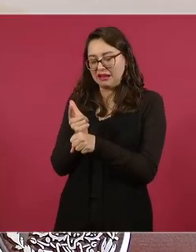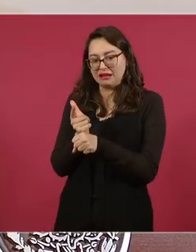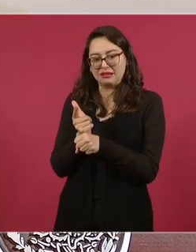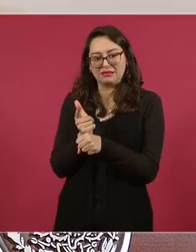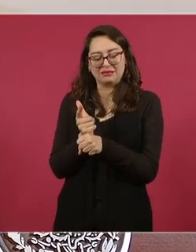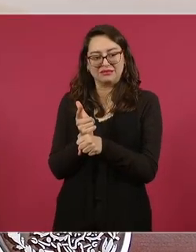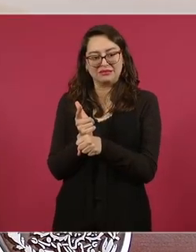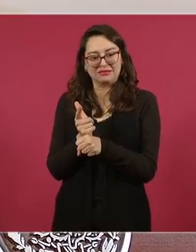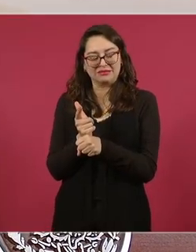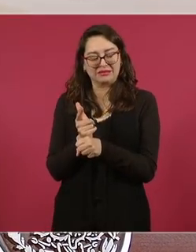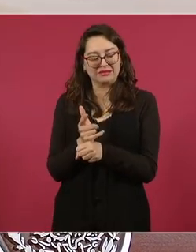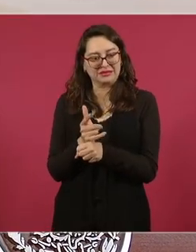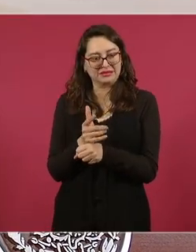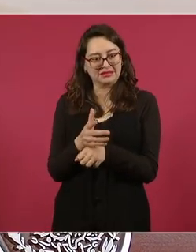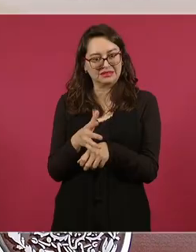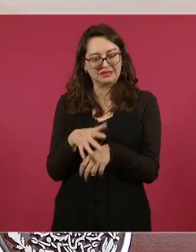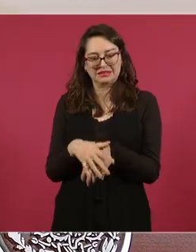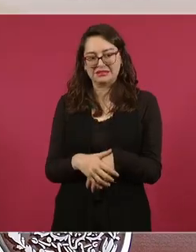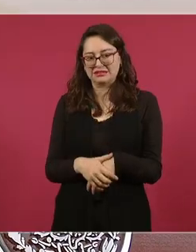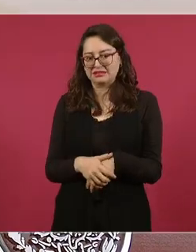y vaya que